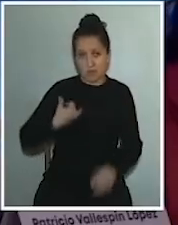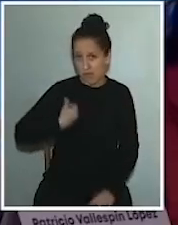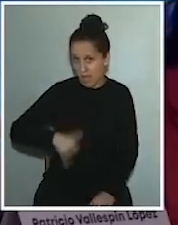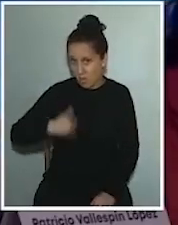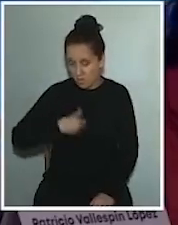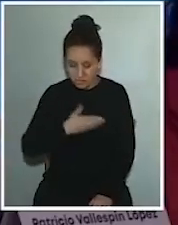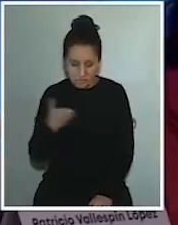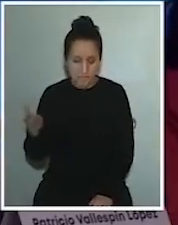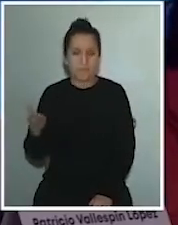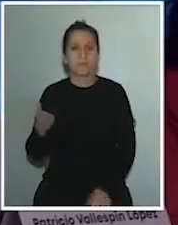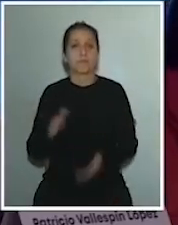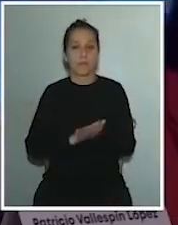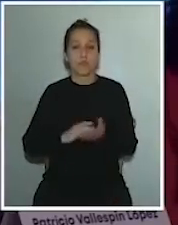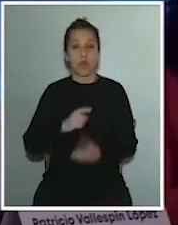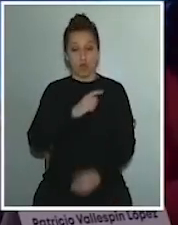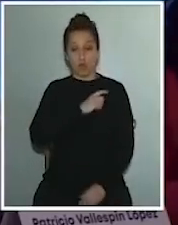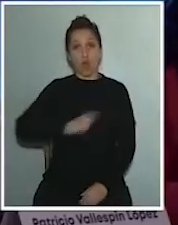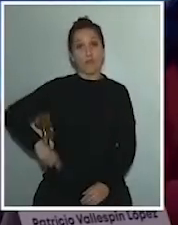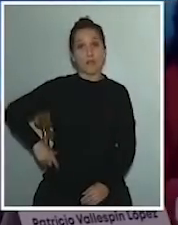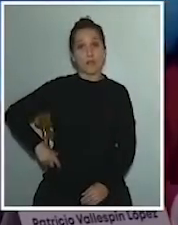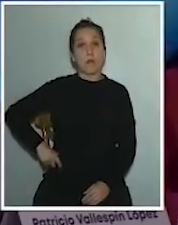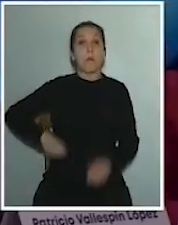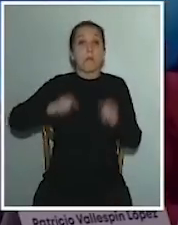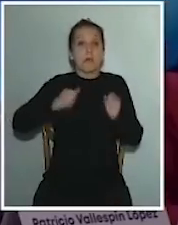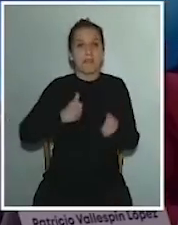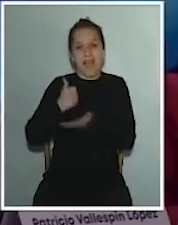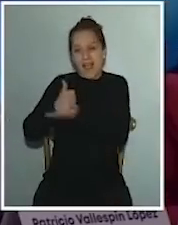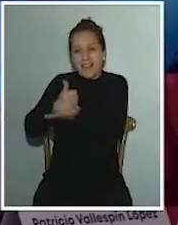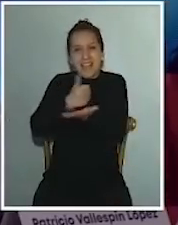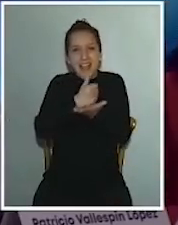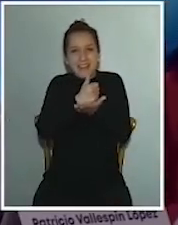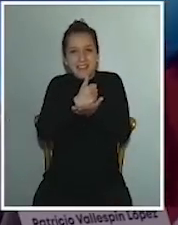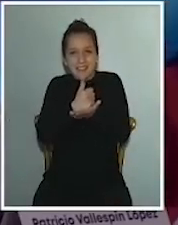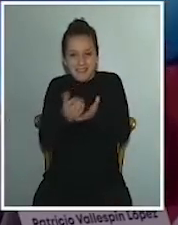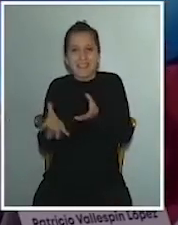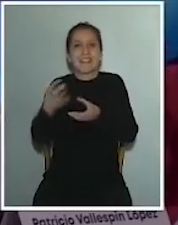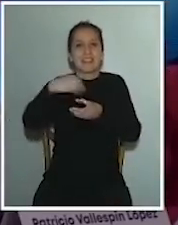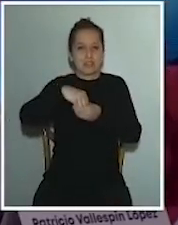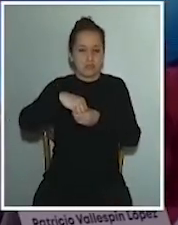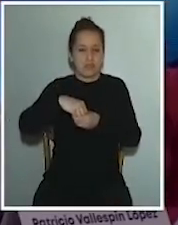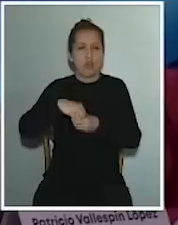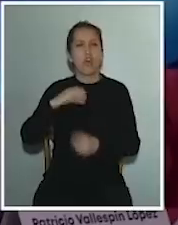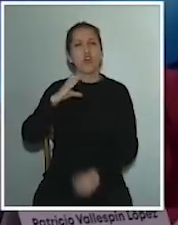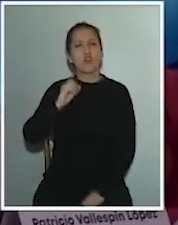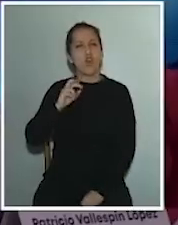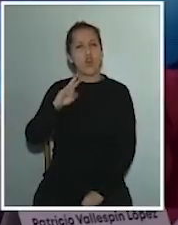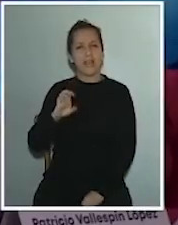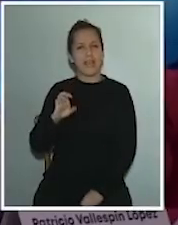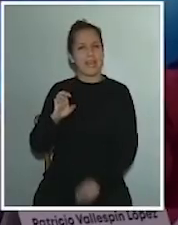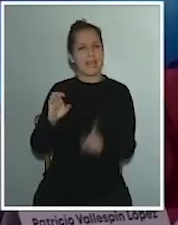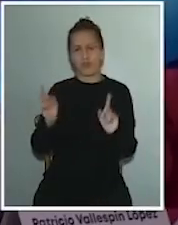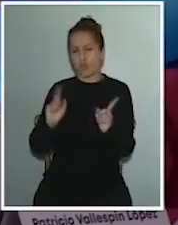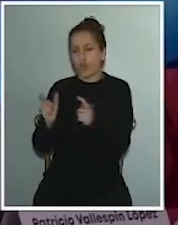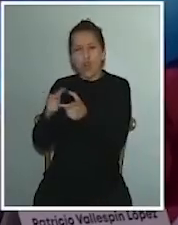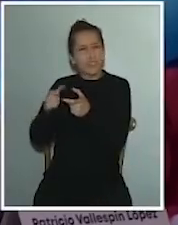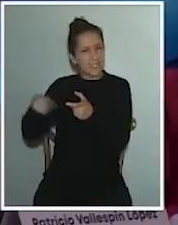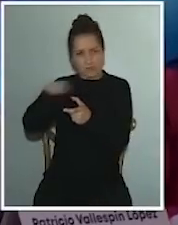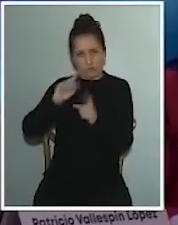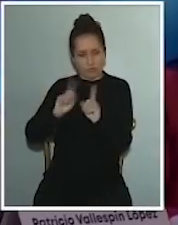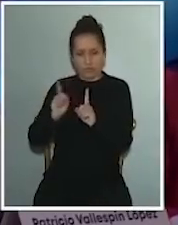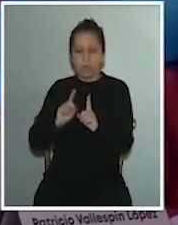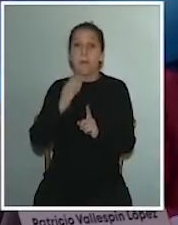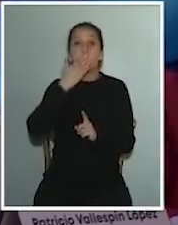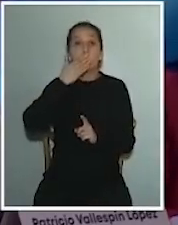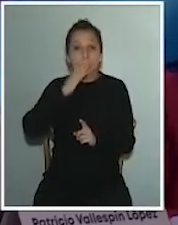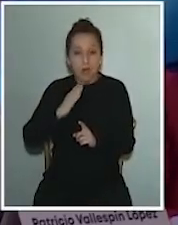regionales estén integrados por los alcaldes y no por los cores porque son los alcaldes los que pueden colaborar a nuestro juicio